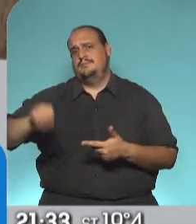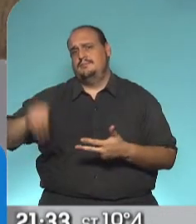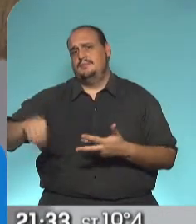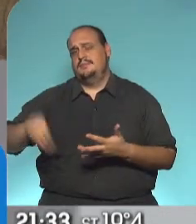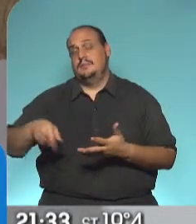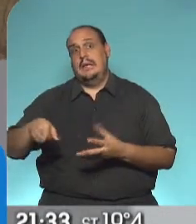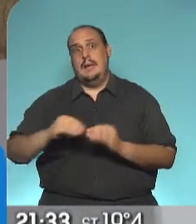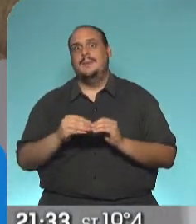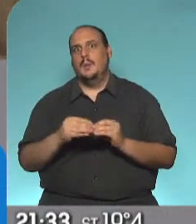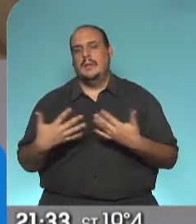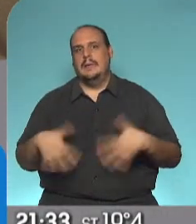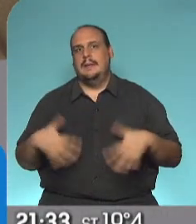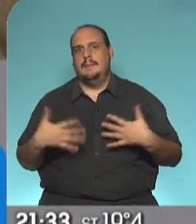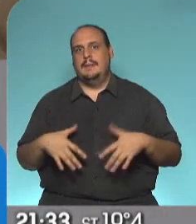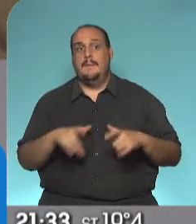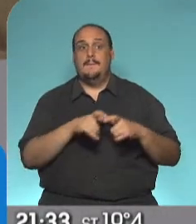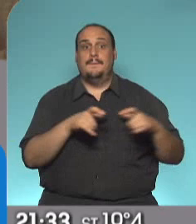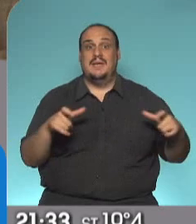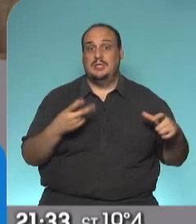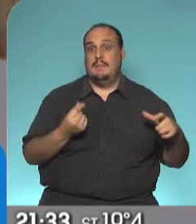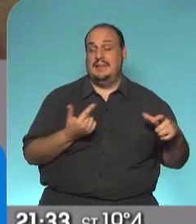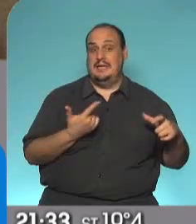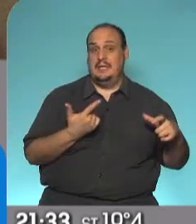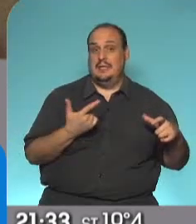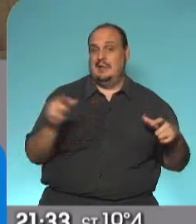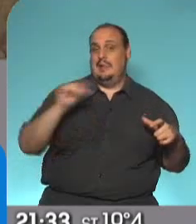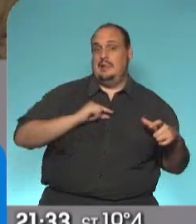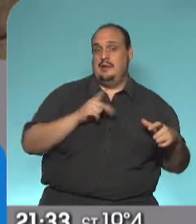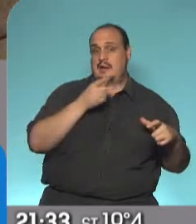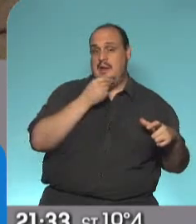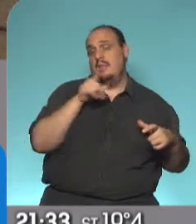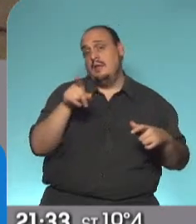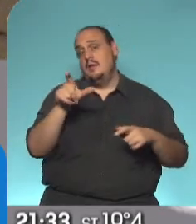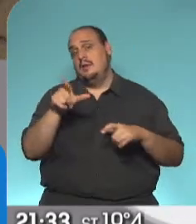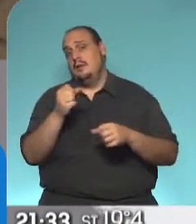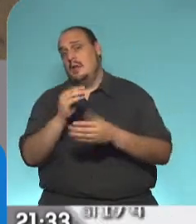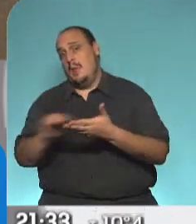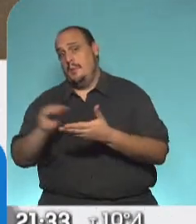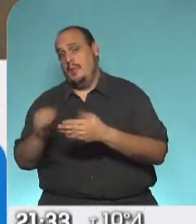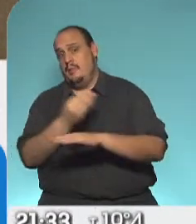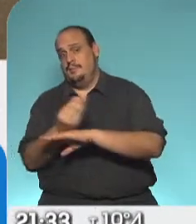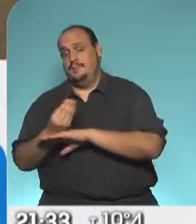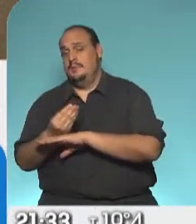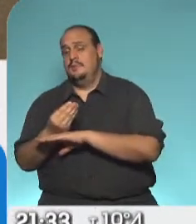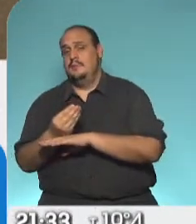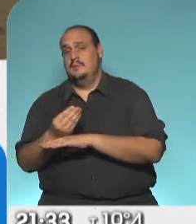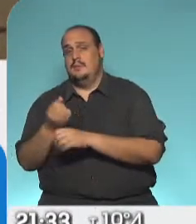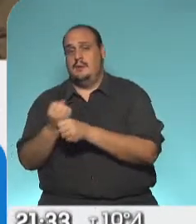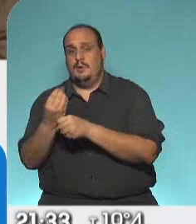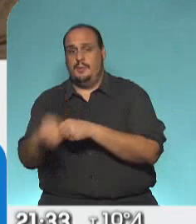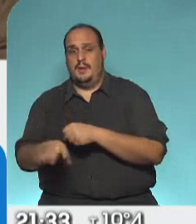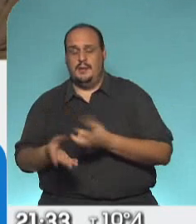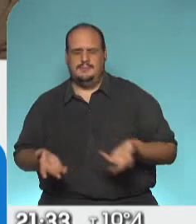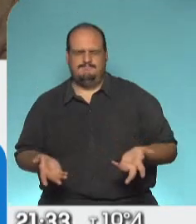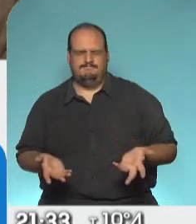gran problema que es que los pasajeros se quedan sin su dinero los trabajadores de las agencias los trabajadores de las aerolíneas se quedarían sin su puesto de trabajo entonces